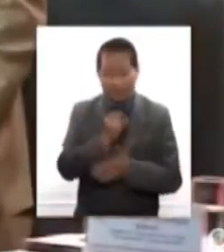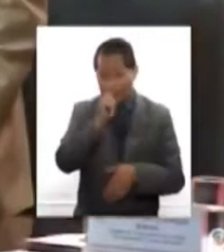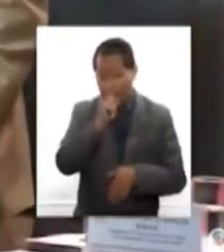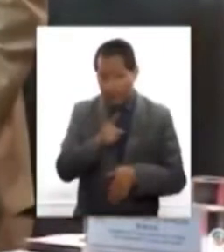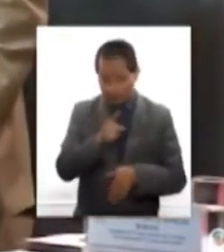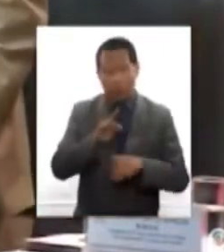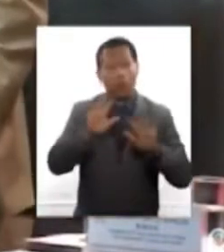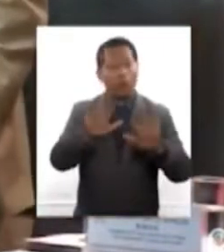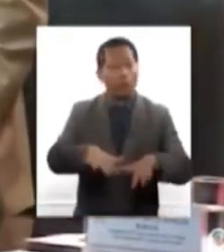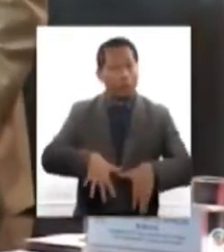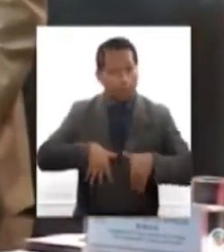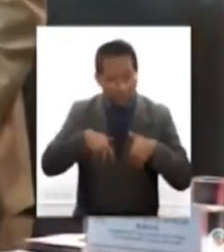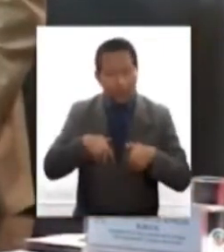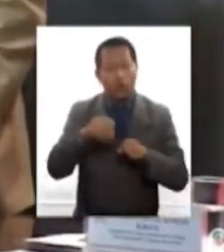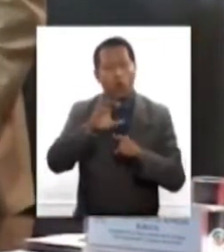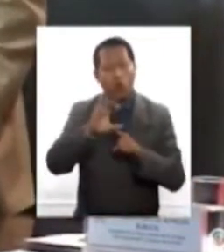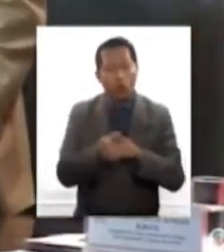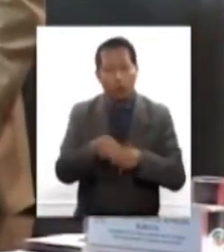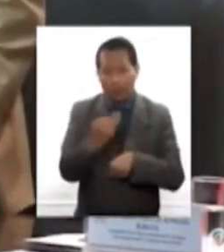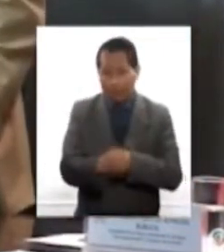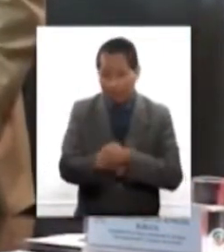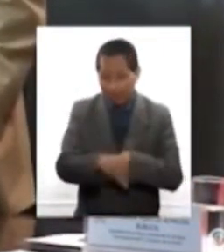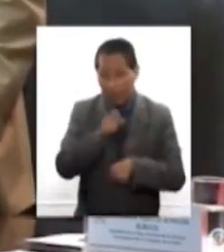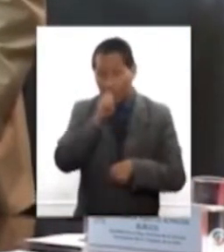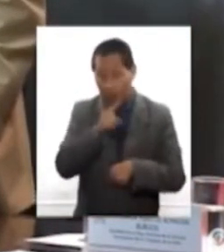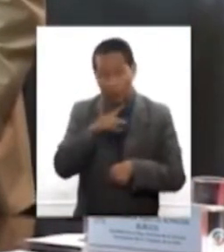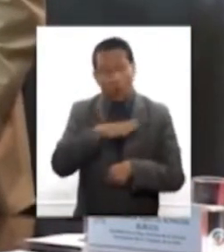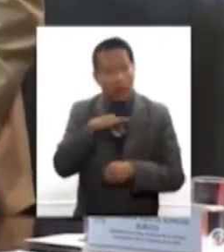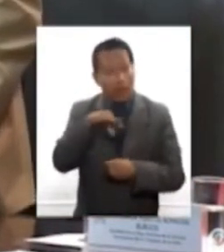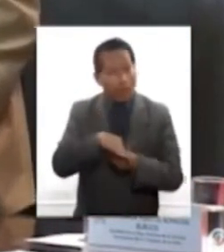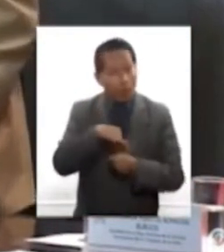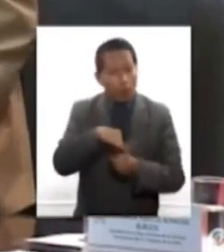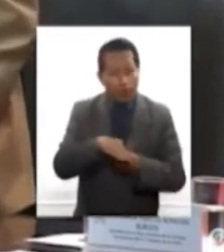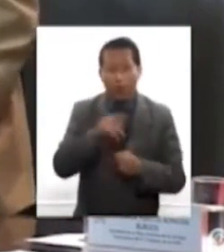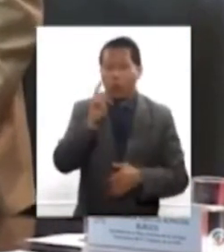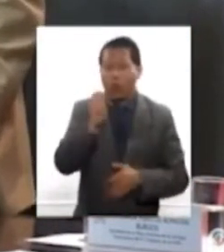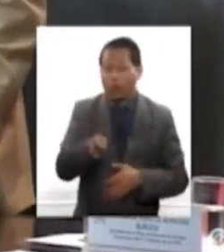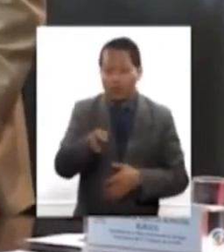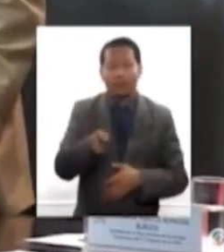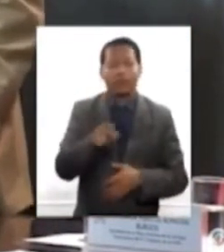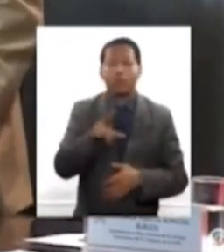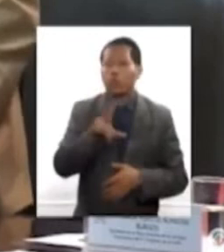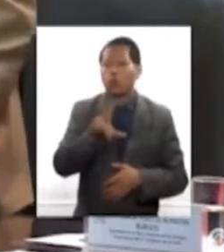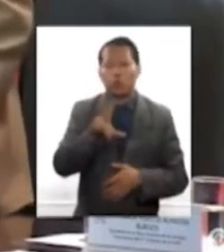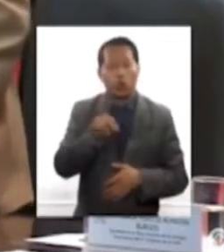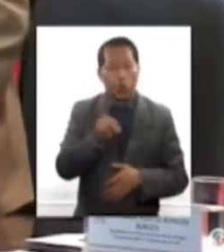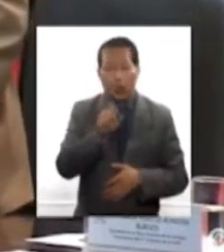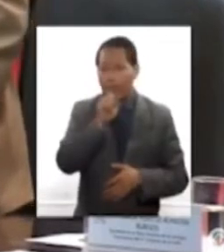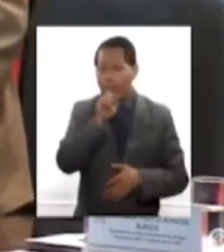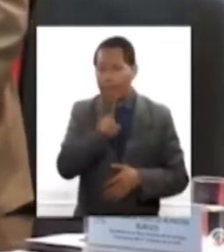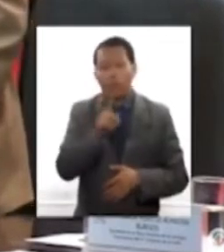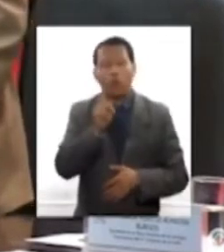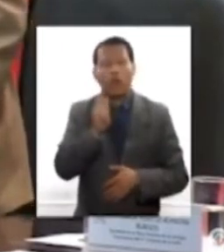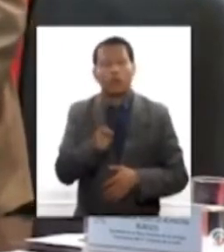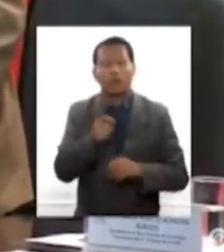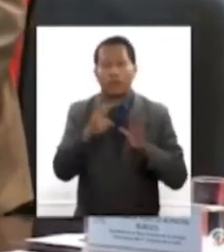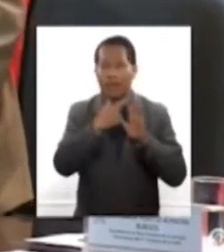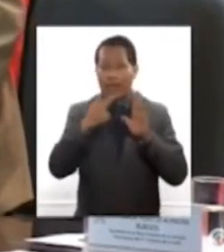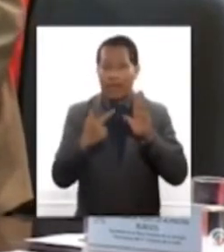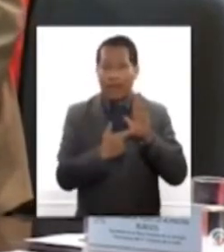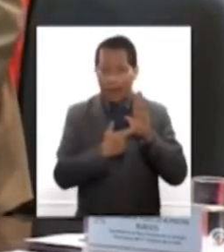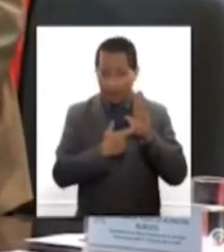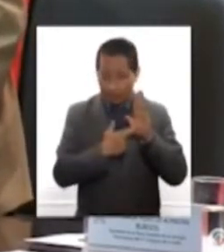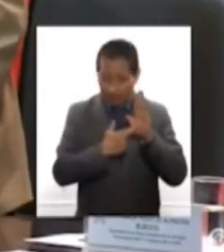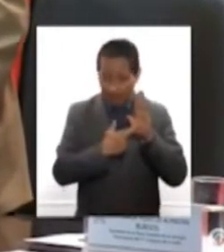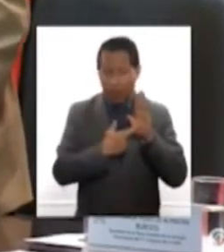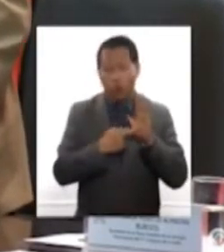aprueba el pleno de la comisión permanente, donde señala específicamente, acuerdo uno, solamente van